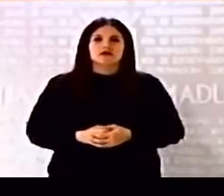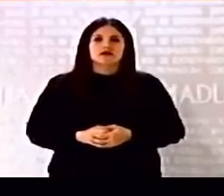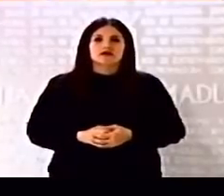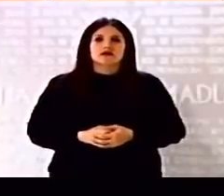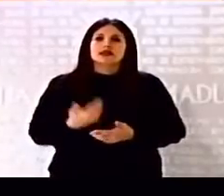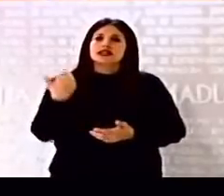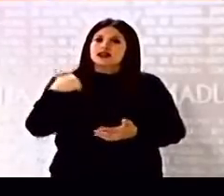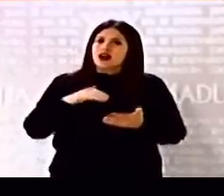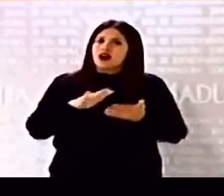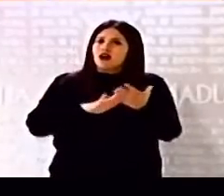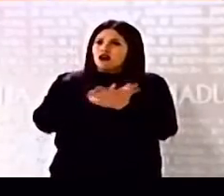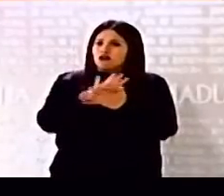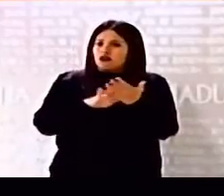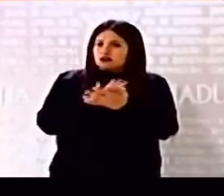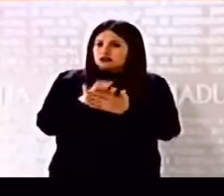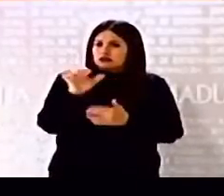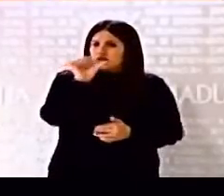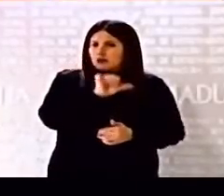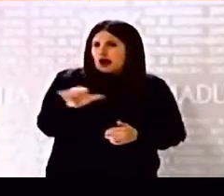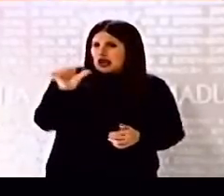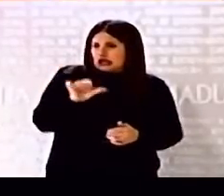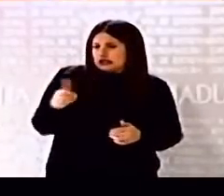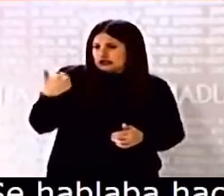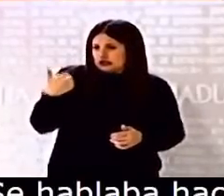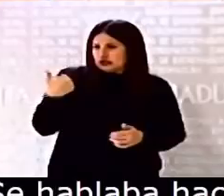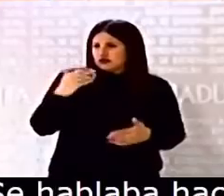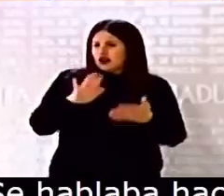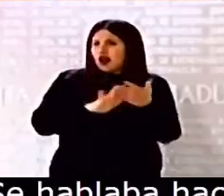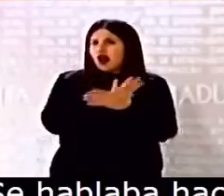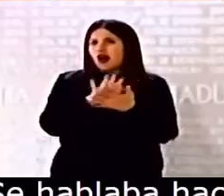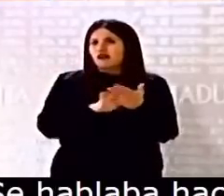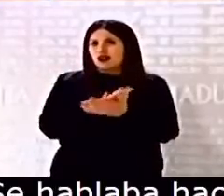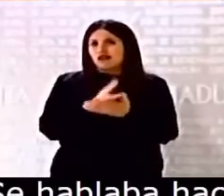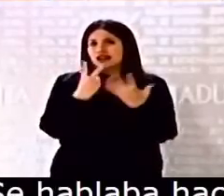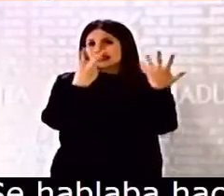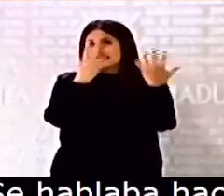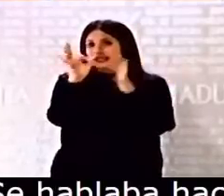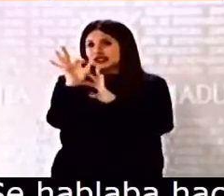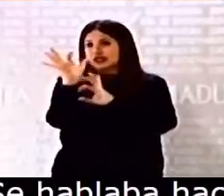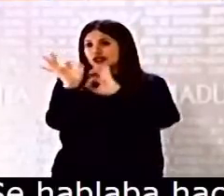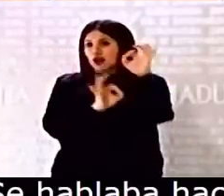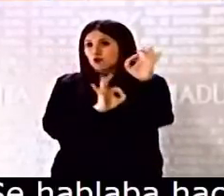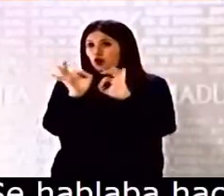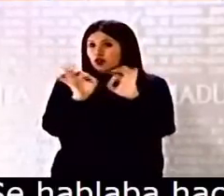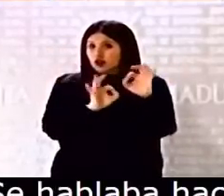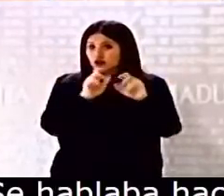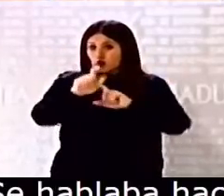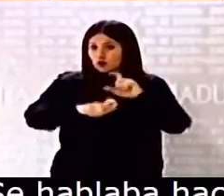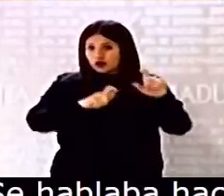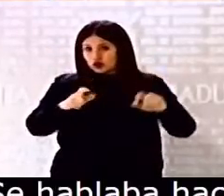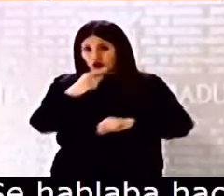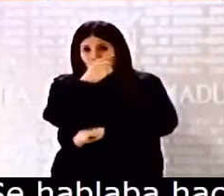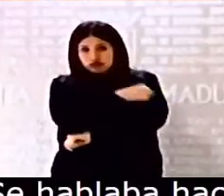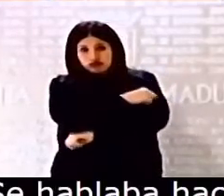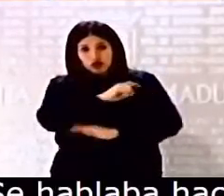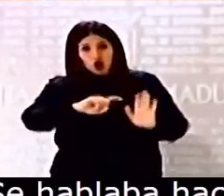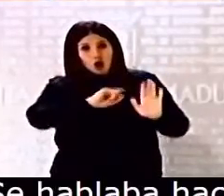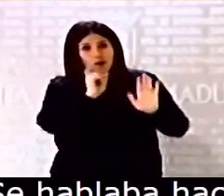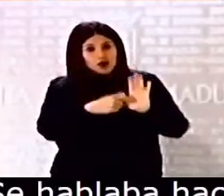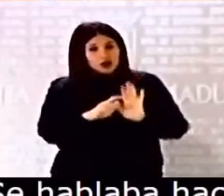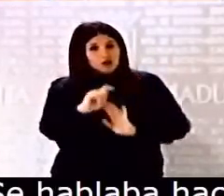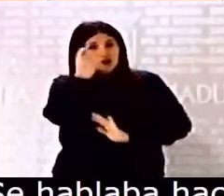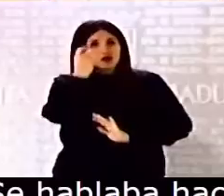Se hablaba hace unas semanas de que el porcentaje del 70% se iba a alcanzar en junio y ahora ya estamos